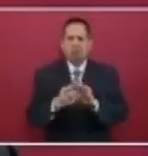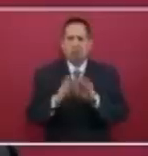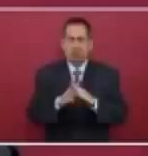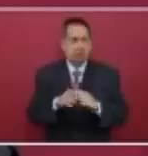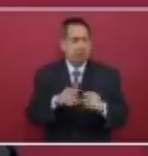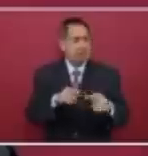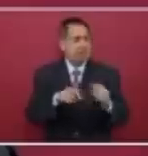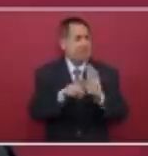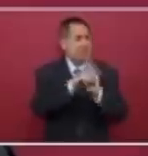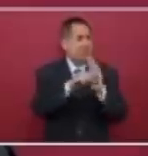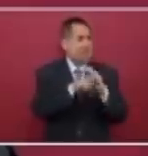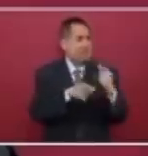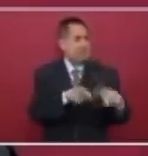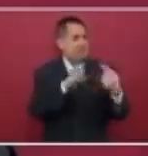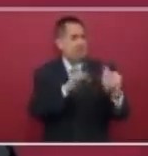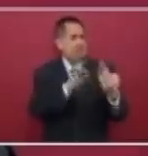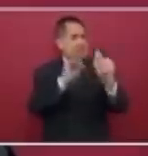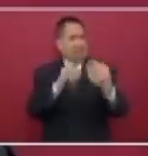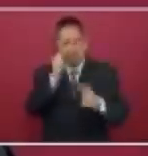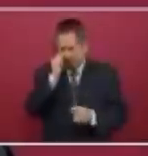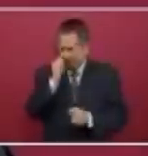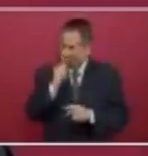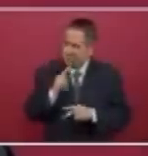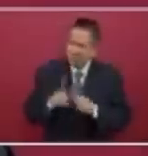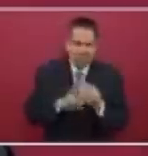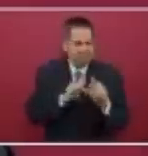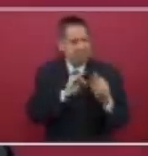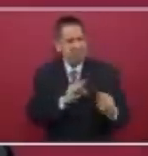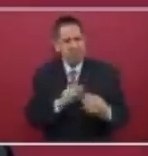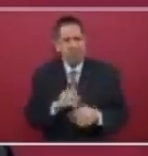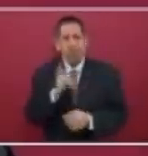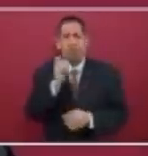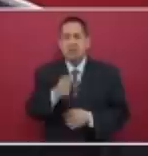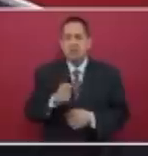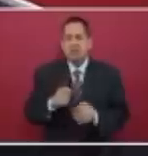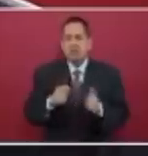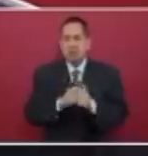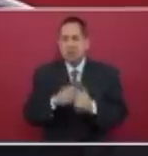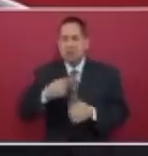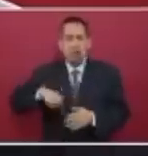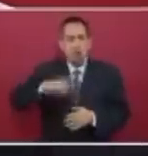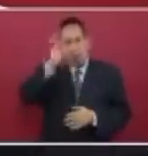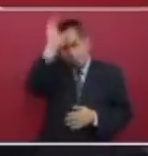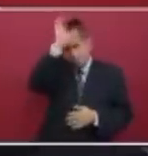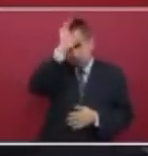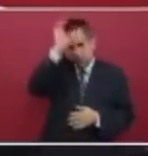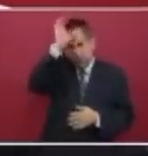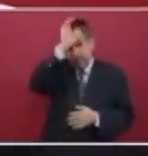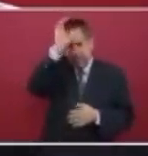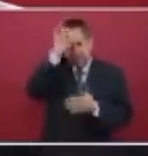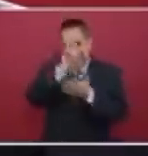adversidades y lo mejor es estar bien con nuestra conciencia